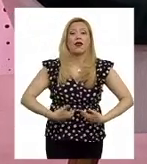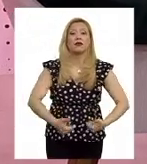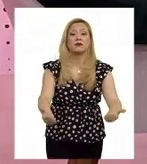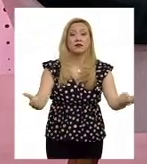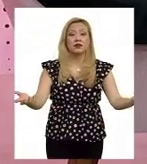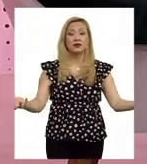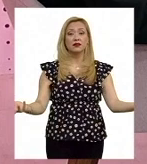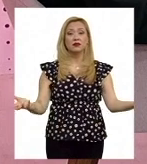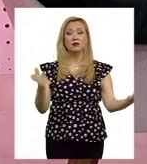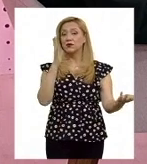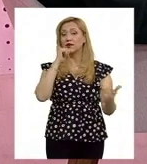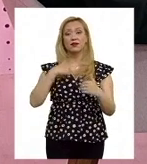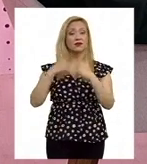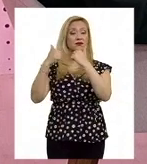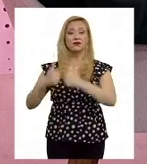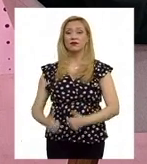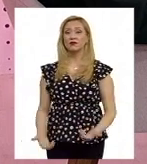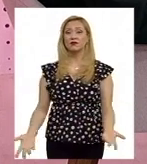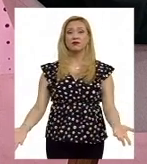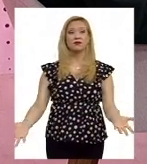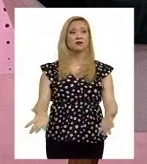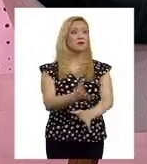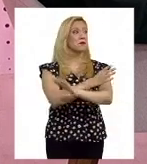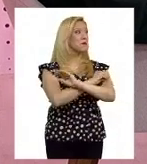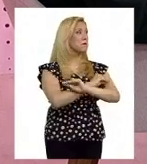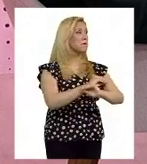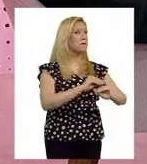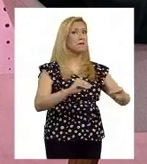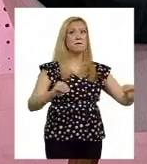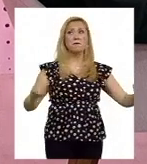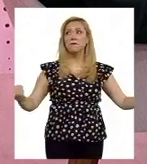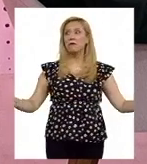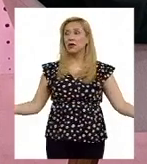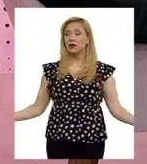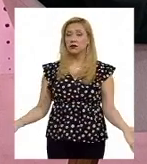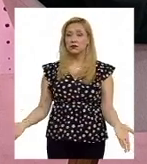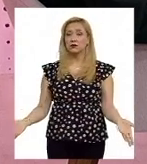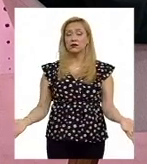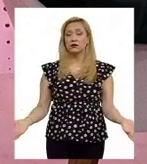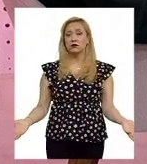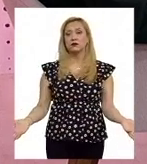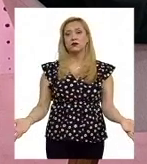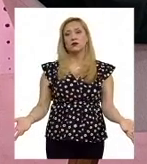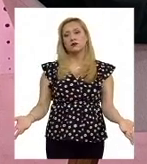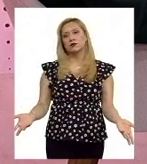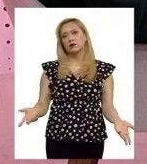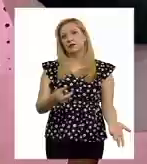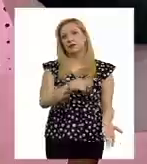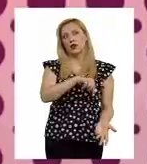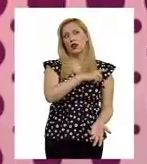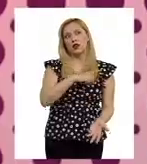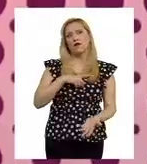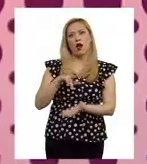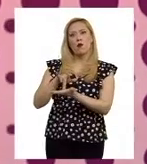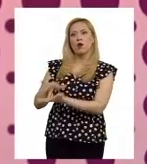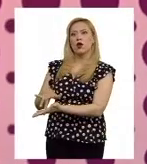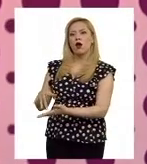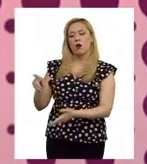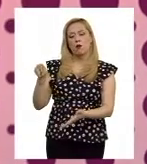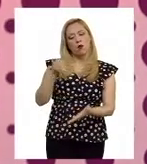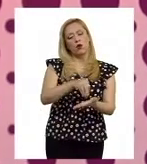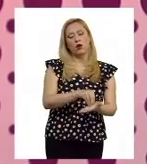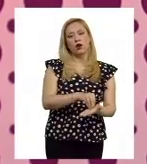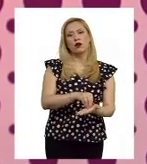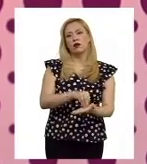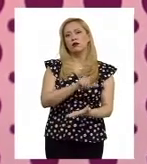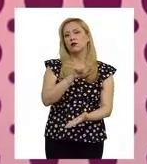puede, simplemente por las causas de los cambios climáticos. Entonces, alguien tiene que apoyarlos, ayudarlos en todo